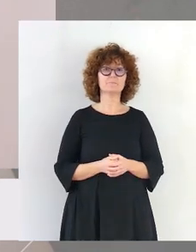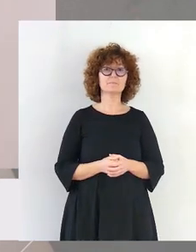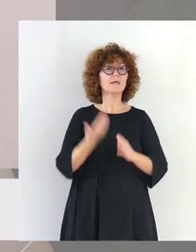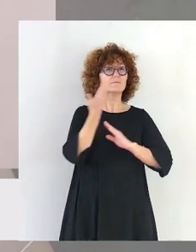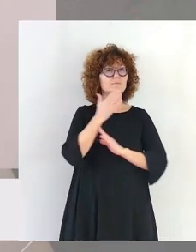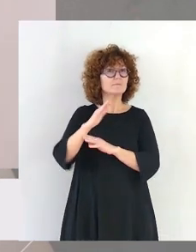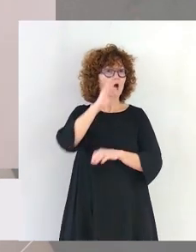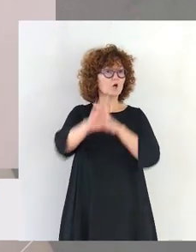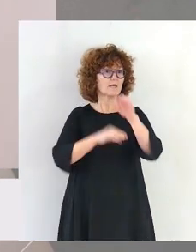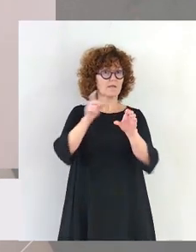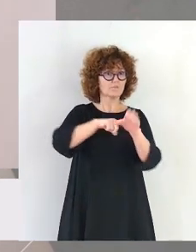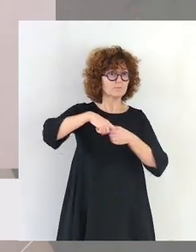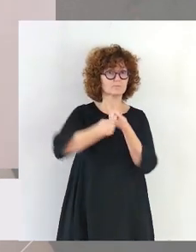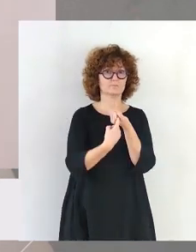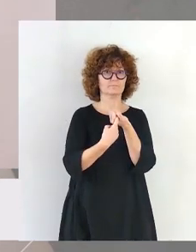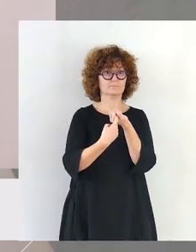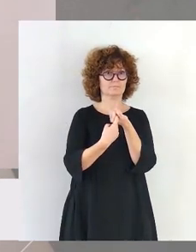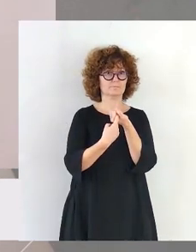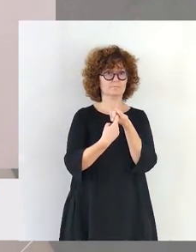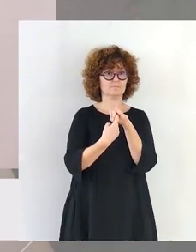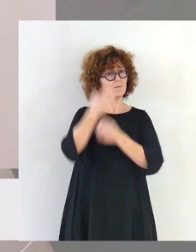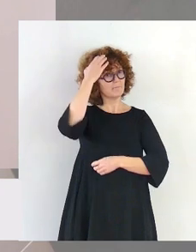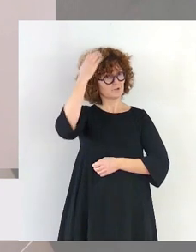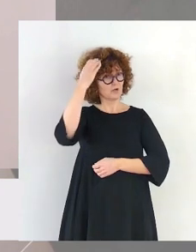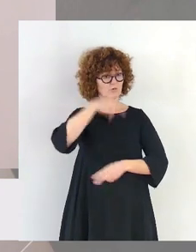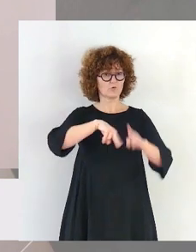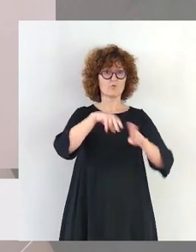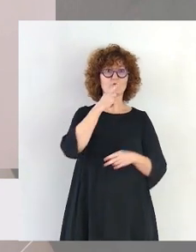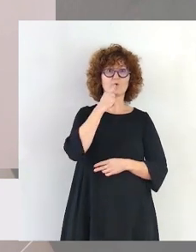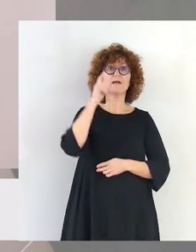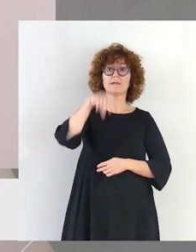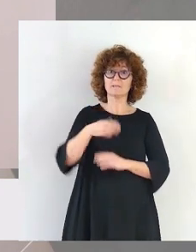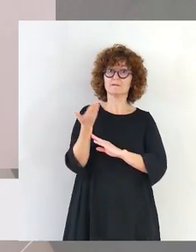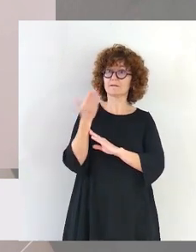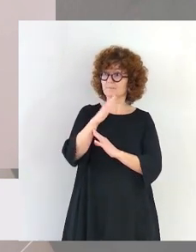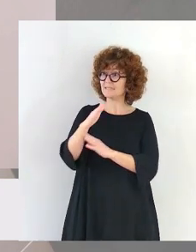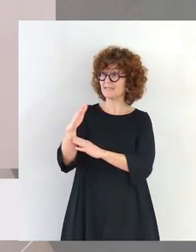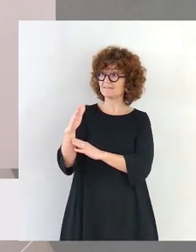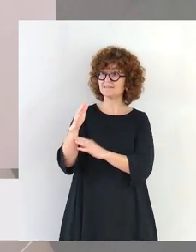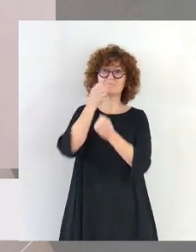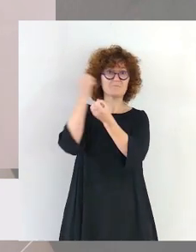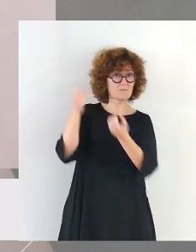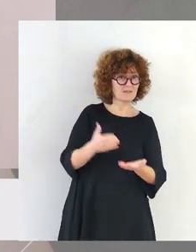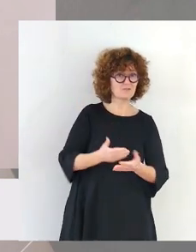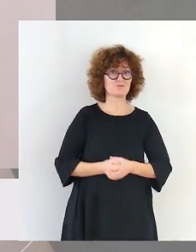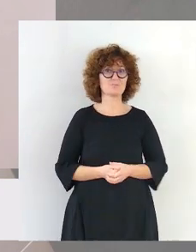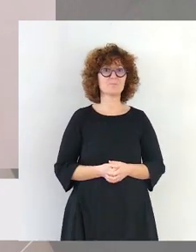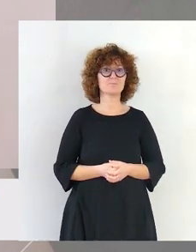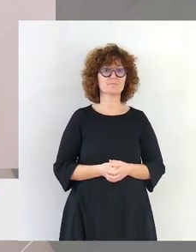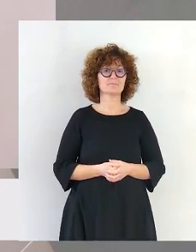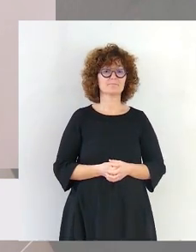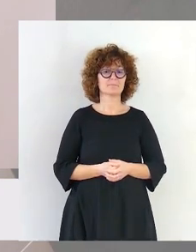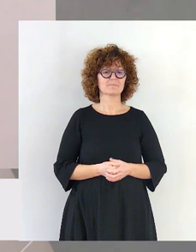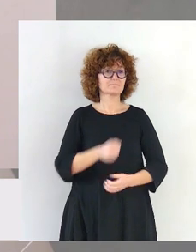organizaciones que forman parte del patronato de fundación Cruz Roja y aquí veo también representantes bienvenidos queridos